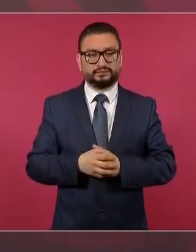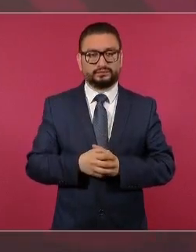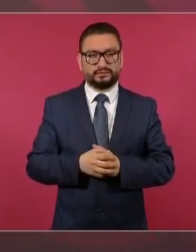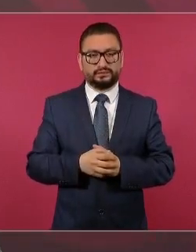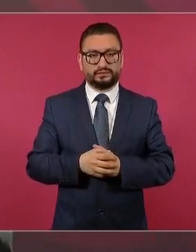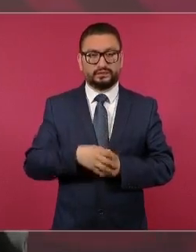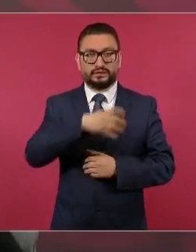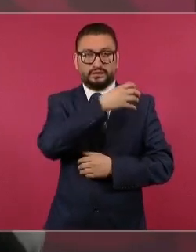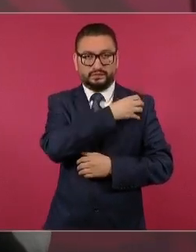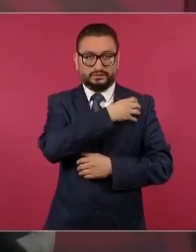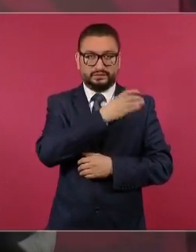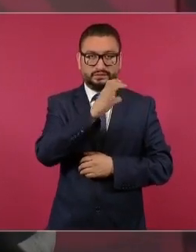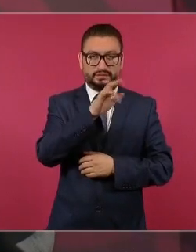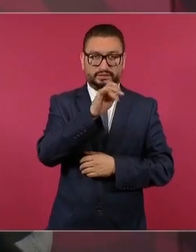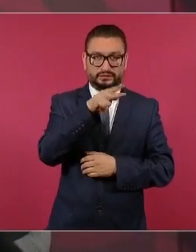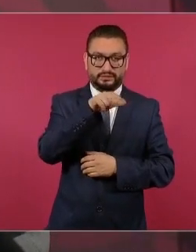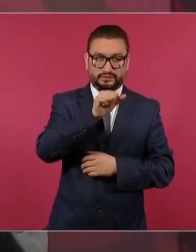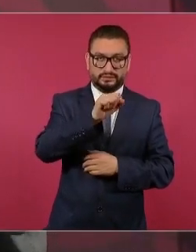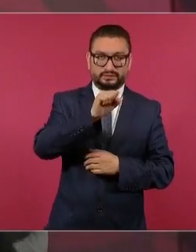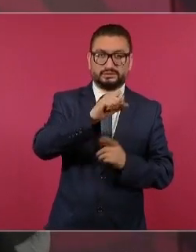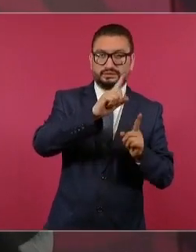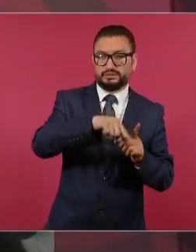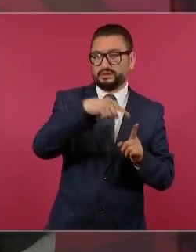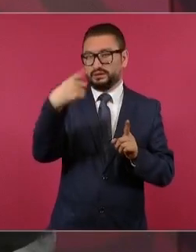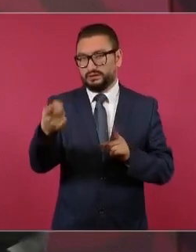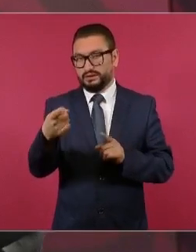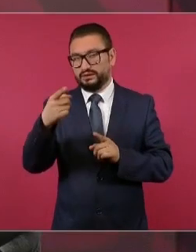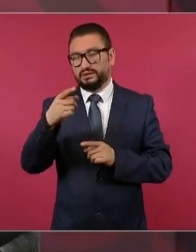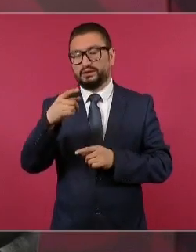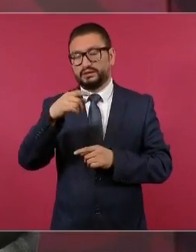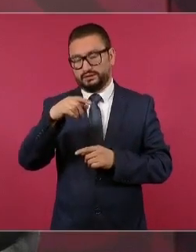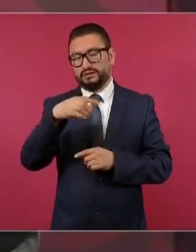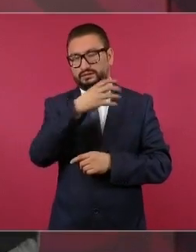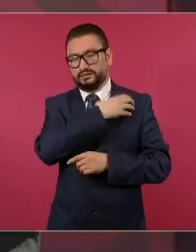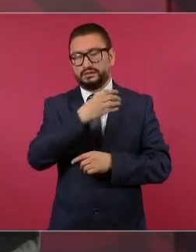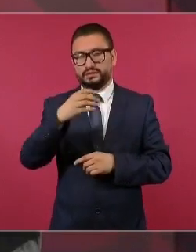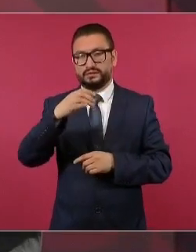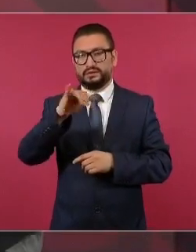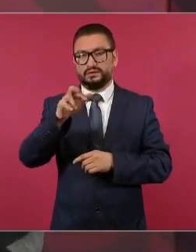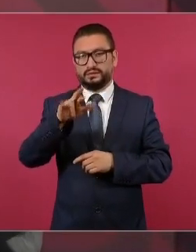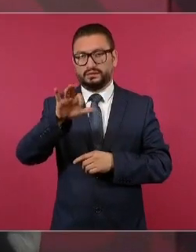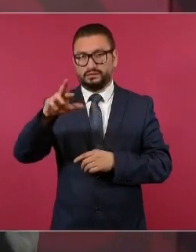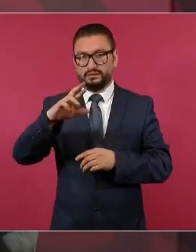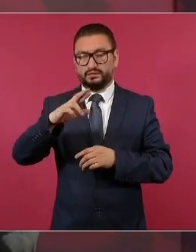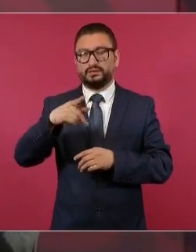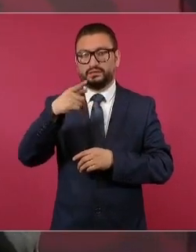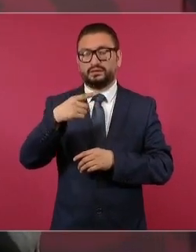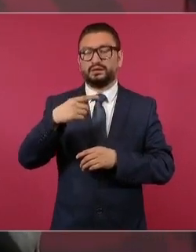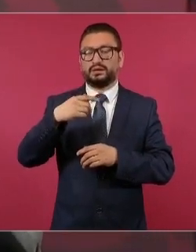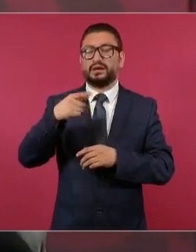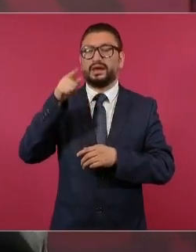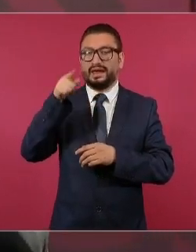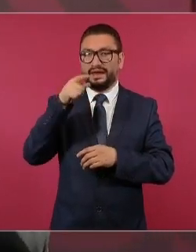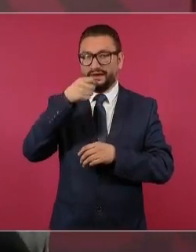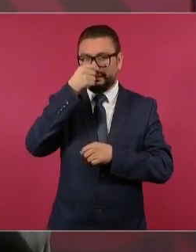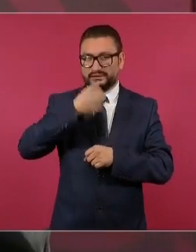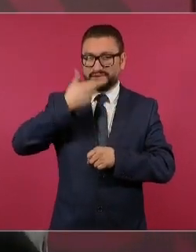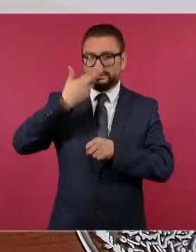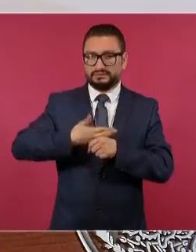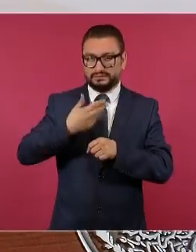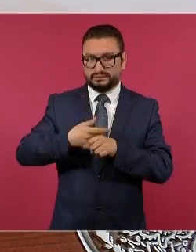general Cárdenas, al general Jara, que lo nombra, es el primer